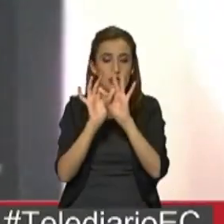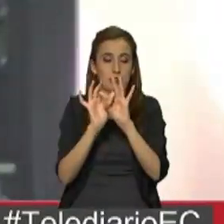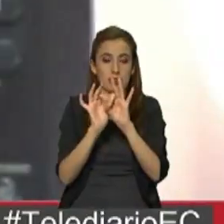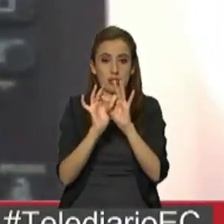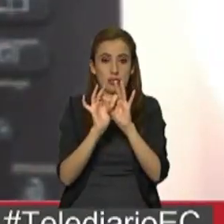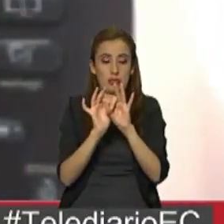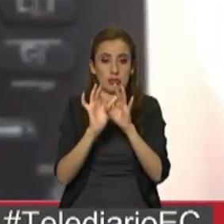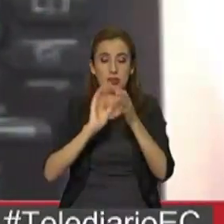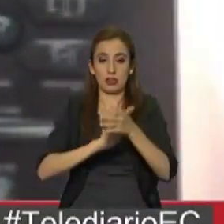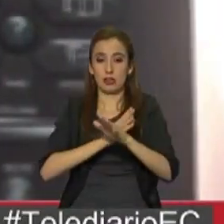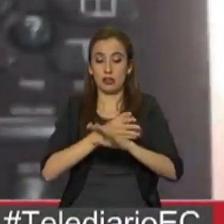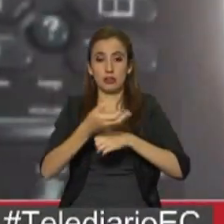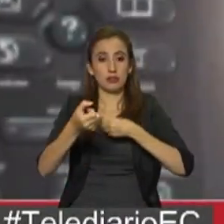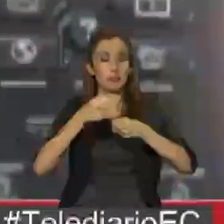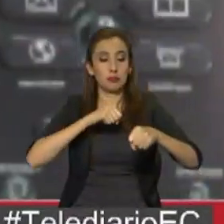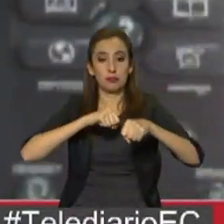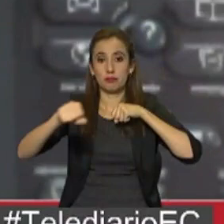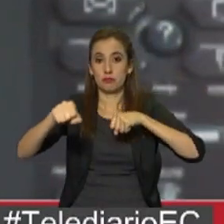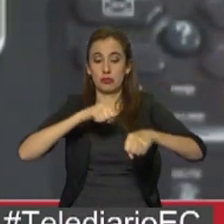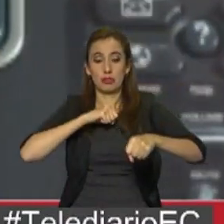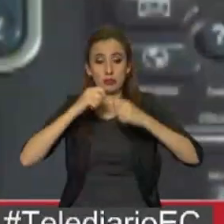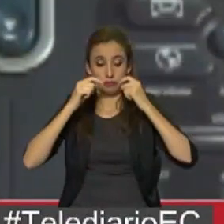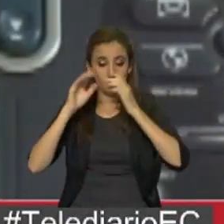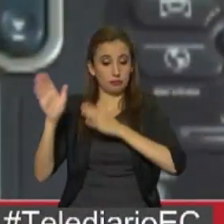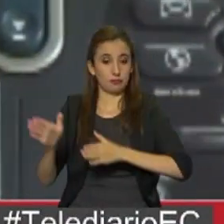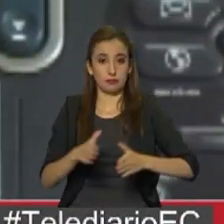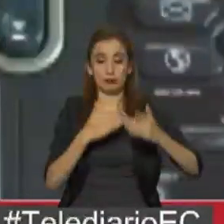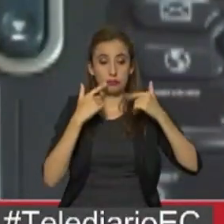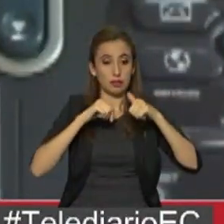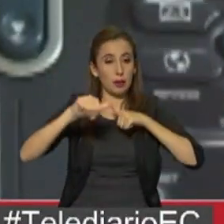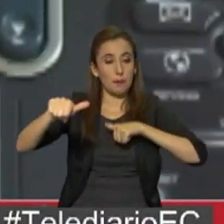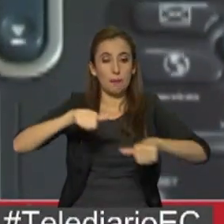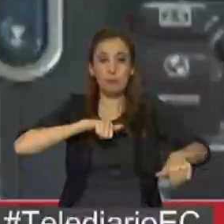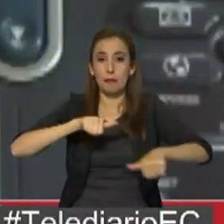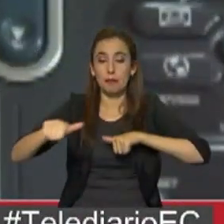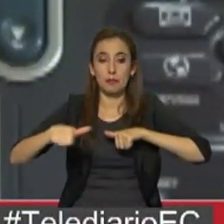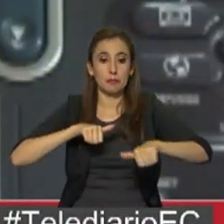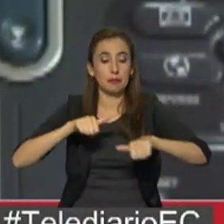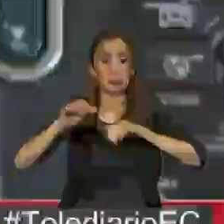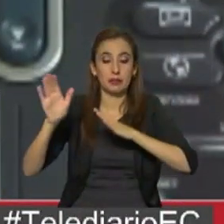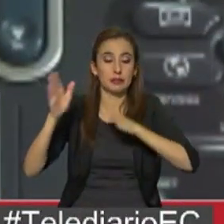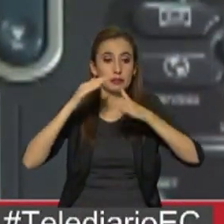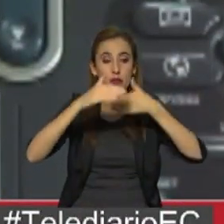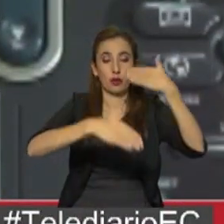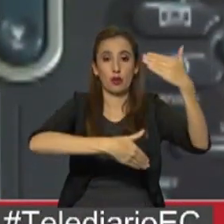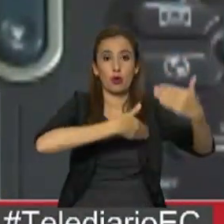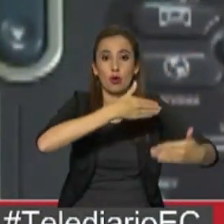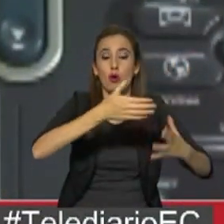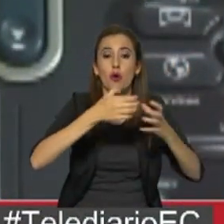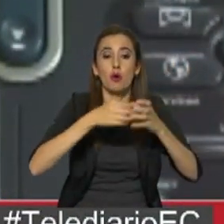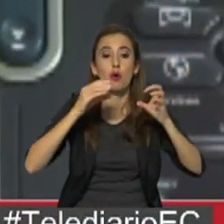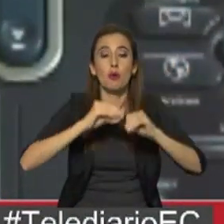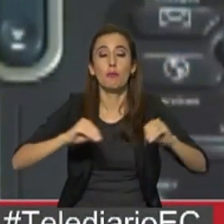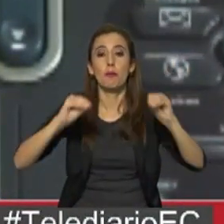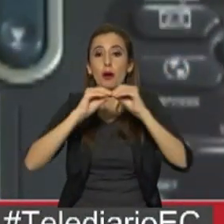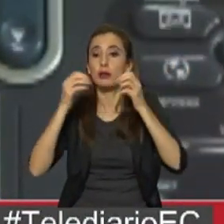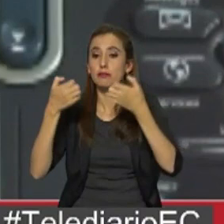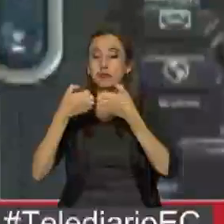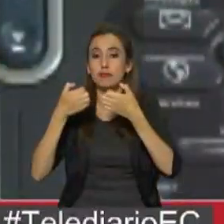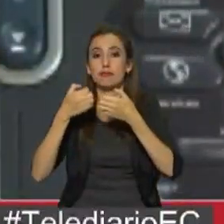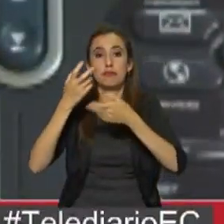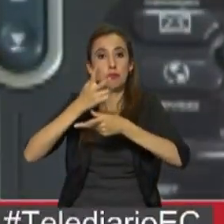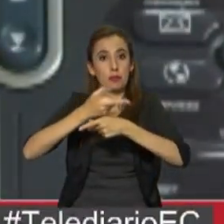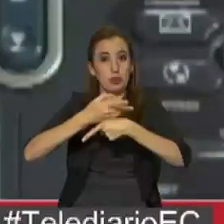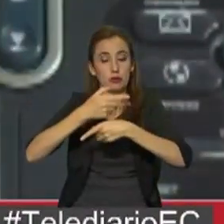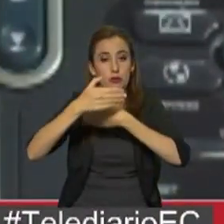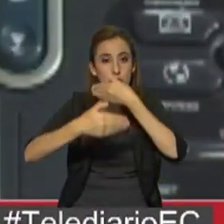en las operaciones mucho más grandes desde el sistema de seguridad social para intervenir directamente en el aparato productivo del país